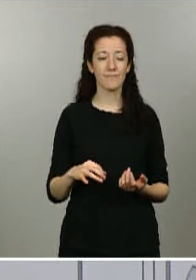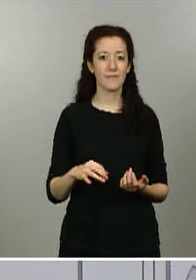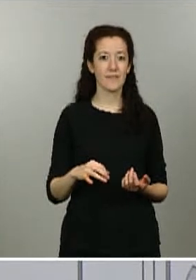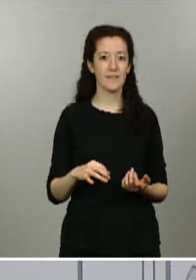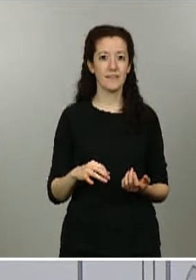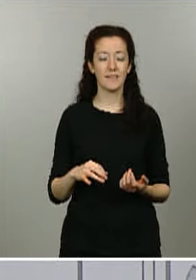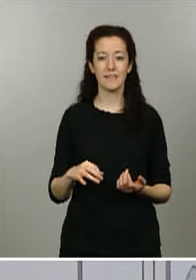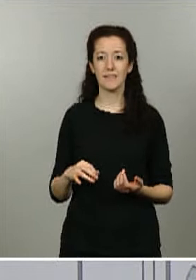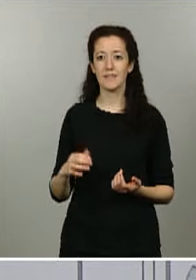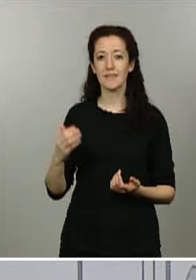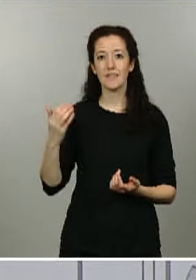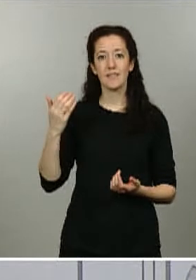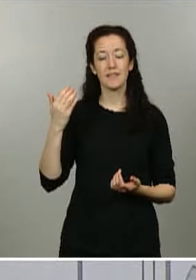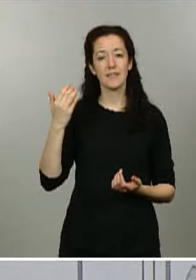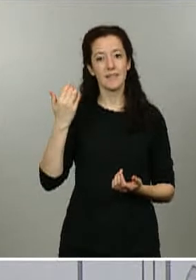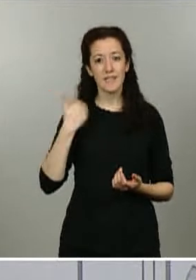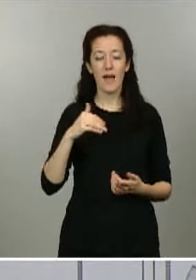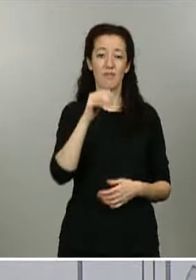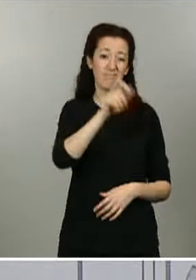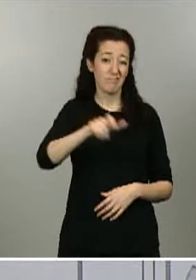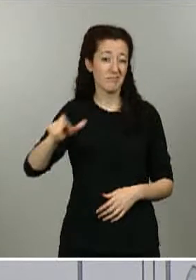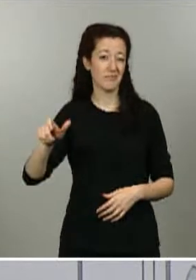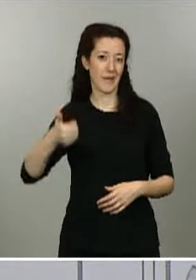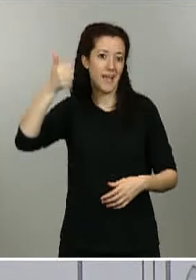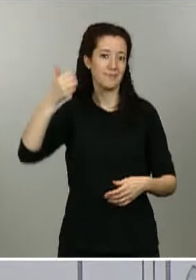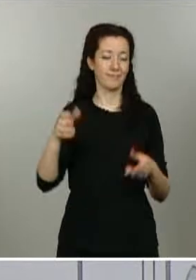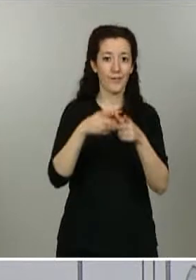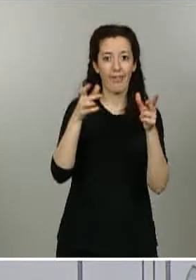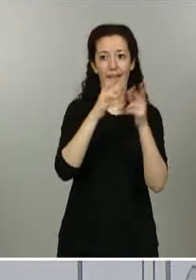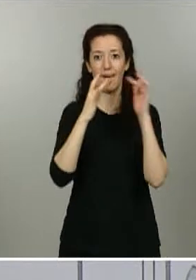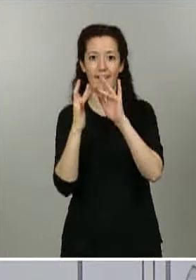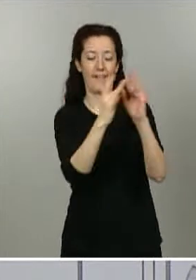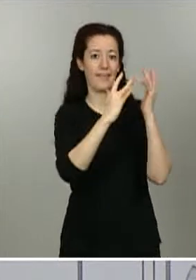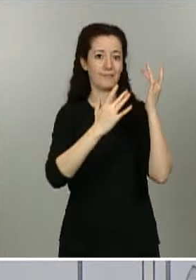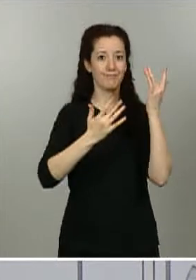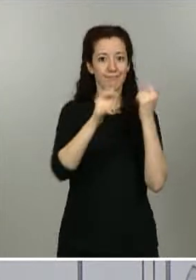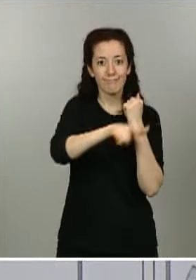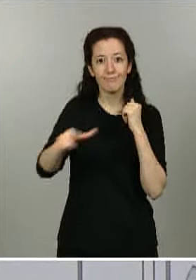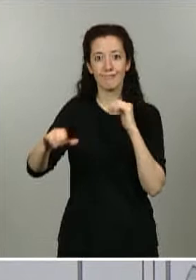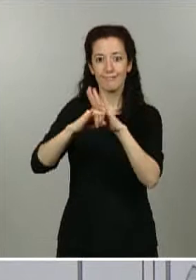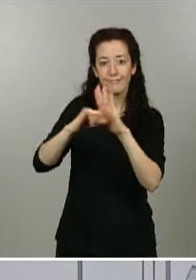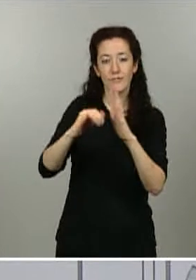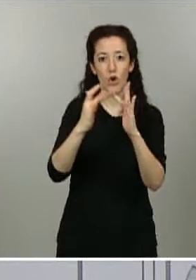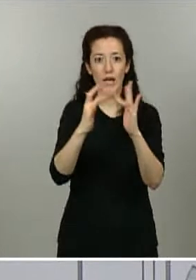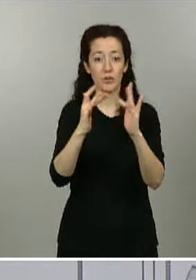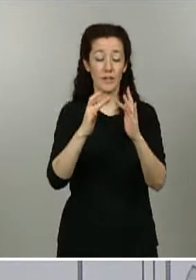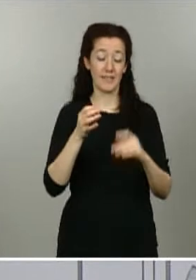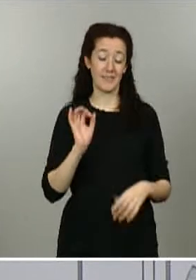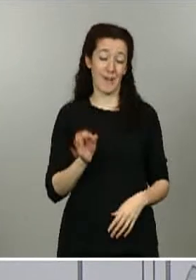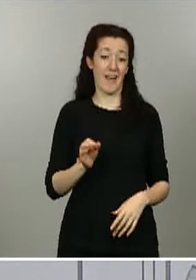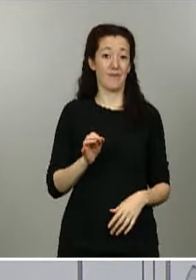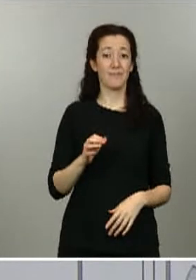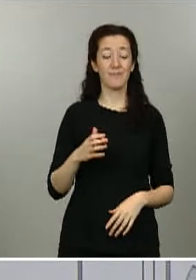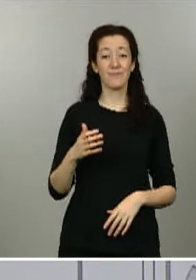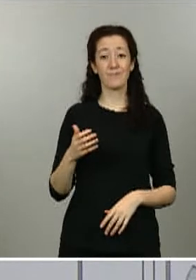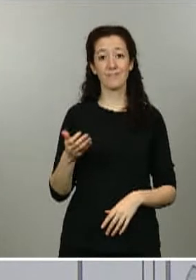algo de movilidad y de vida social. Y por lo tanto, sí que es cierto que algunos de estos pacientes un poco más jóvenes, un poco más fuertes, que a lo mejor hasta